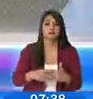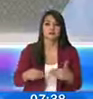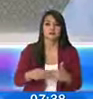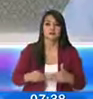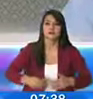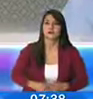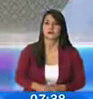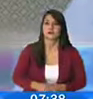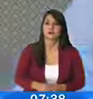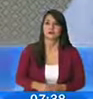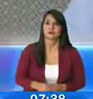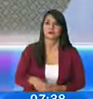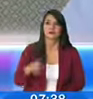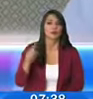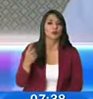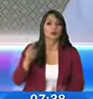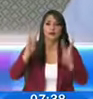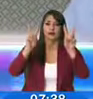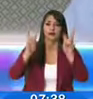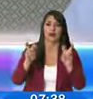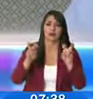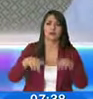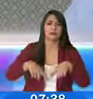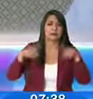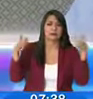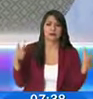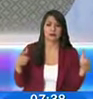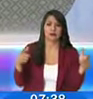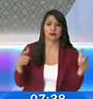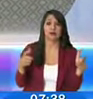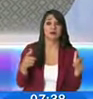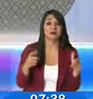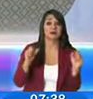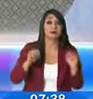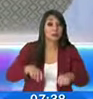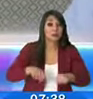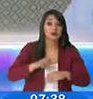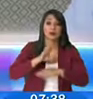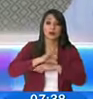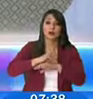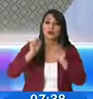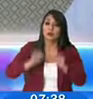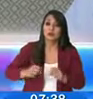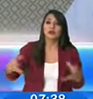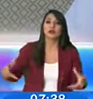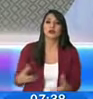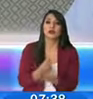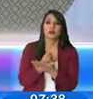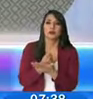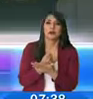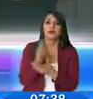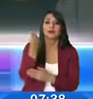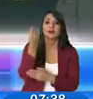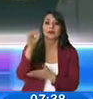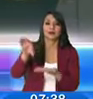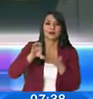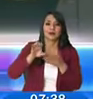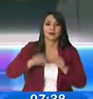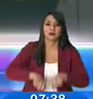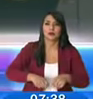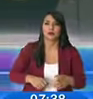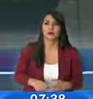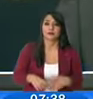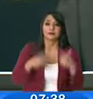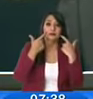dólares. Es el único caso, o el más grande caso, que va a permitirle al país recuperar el dinero robado. El fiscal